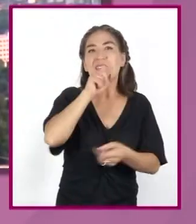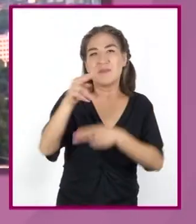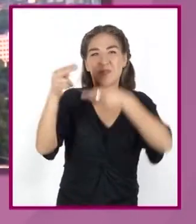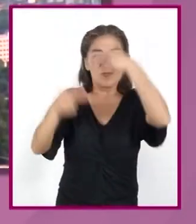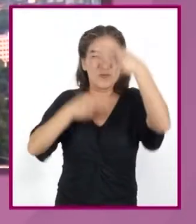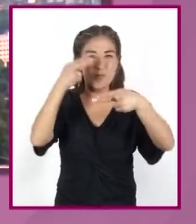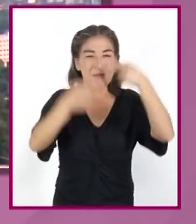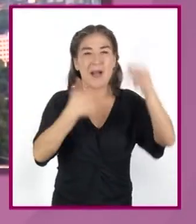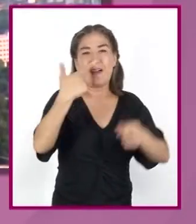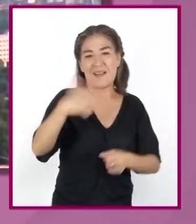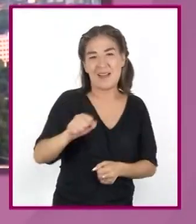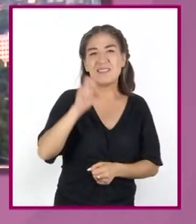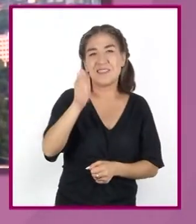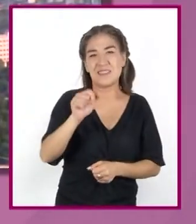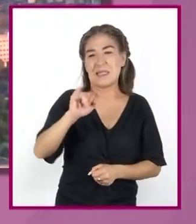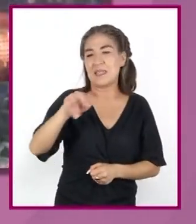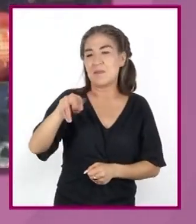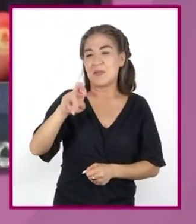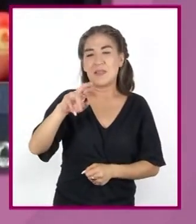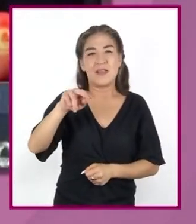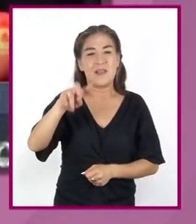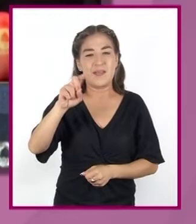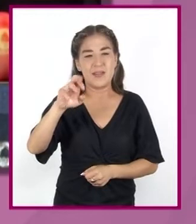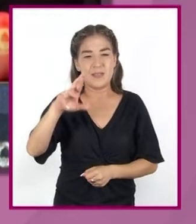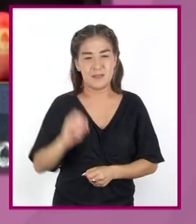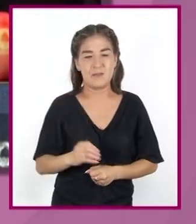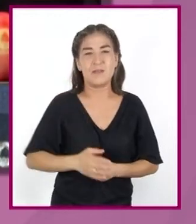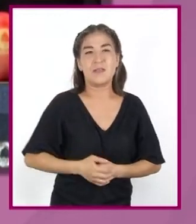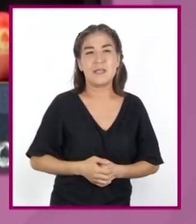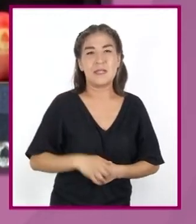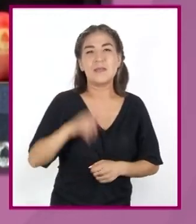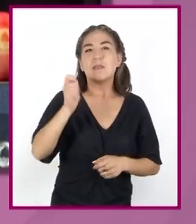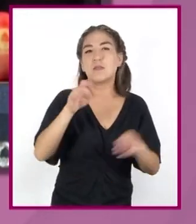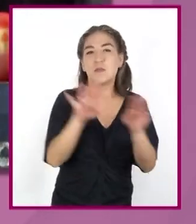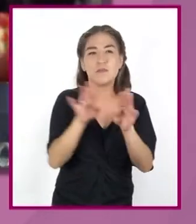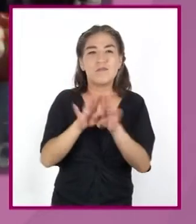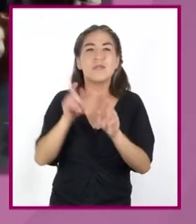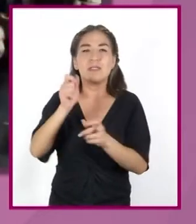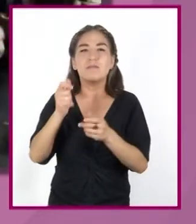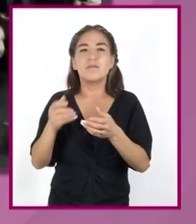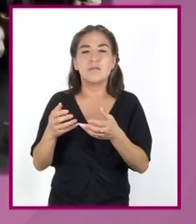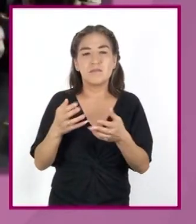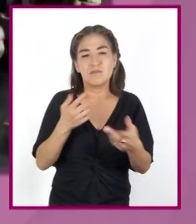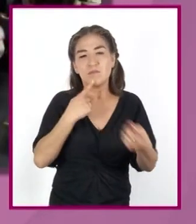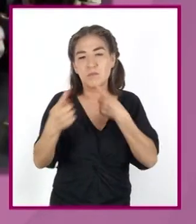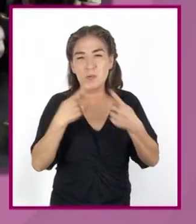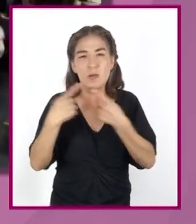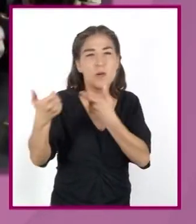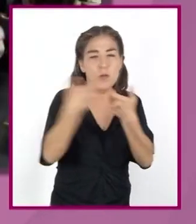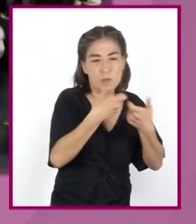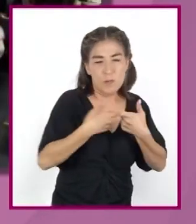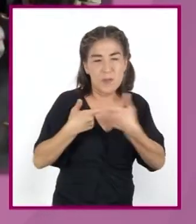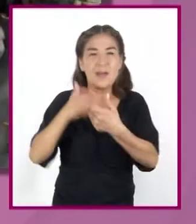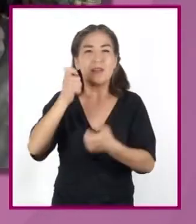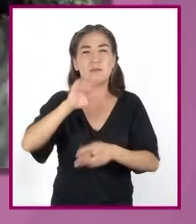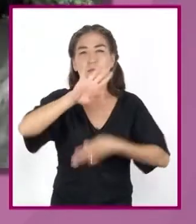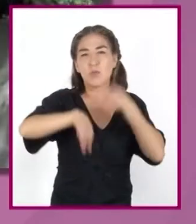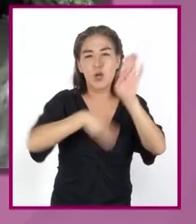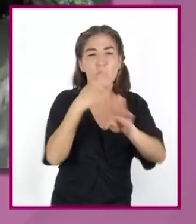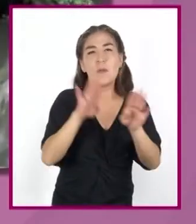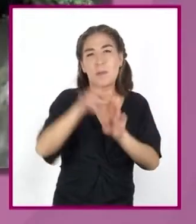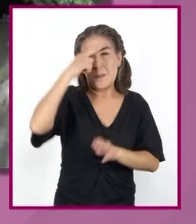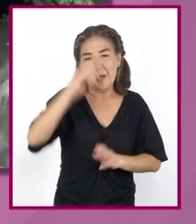por los gases de efecto invernadero. La cooperación internacional en materia de biodiversidad es fundamental para